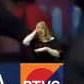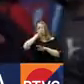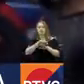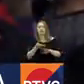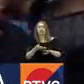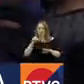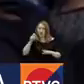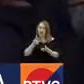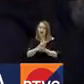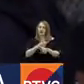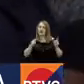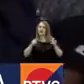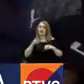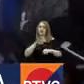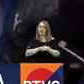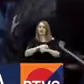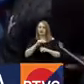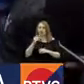políticos